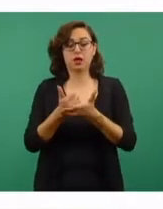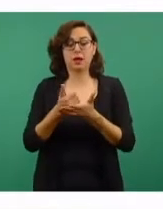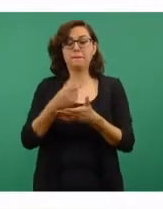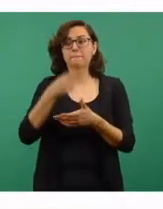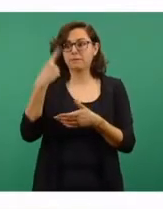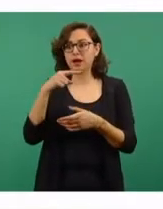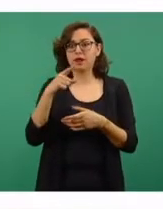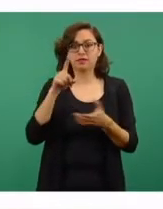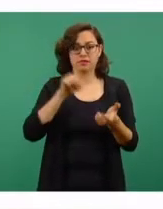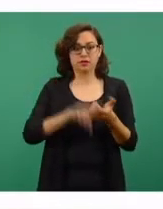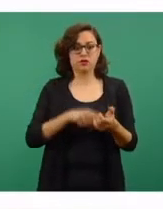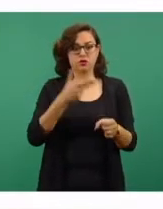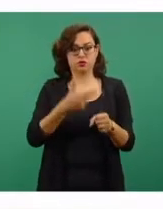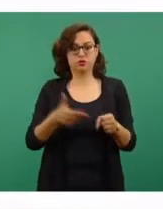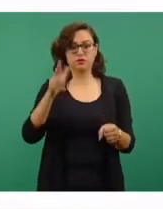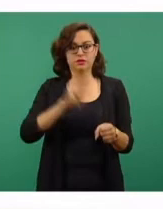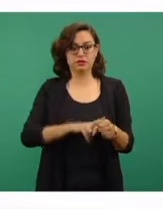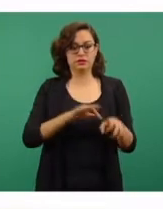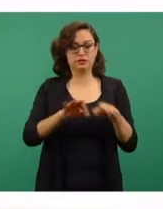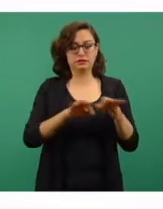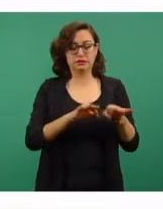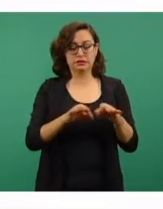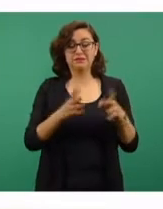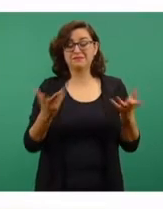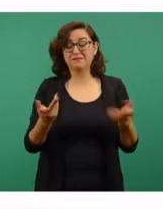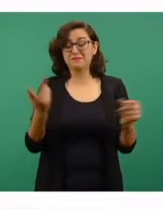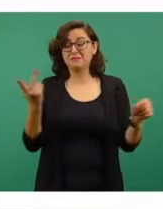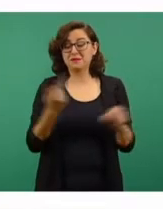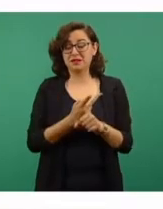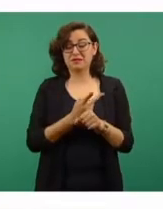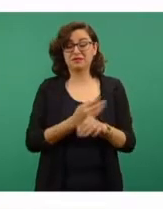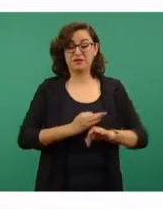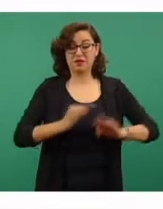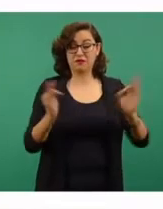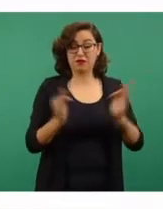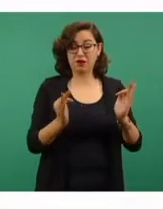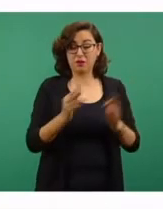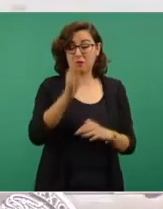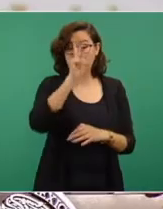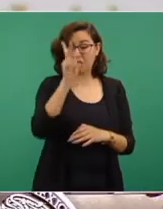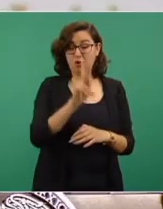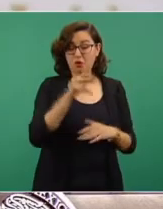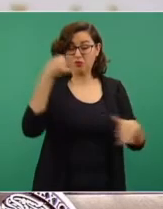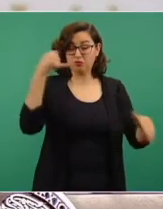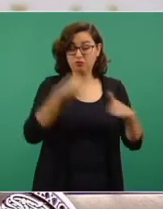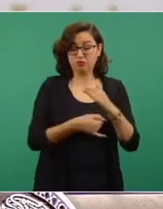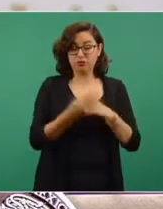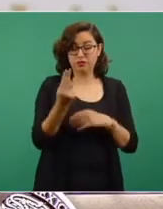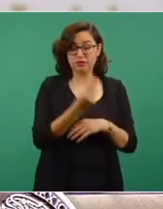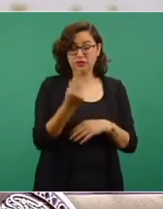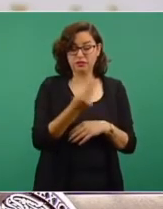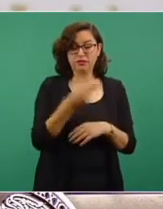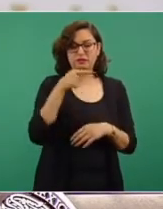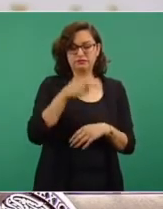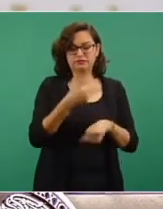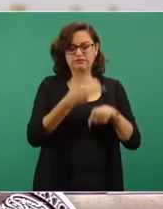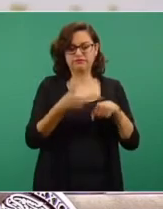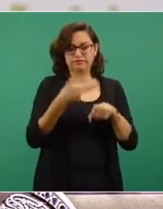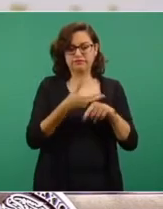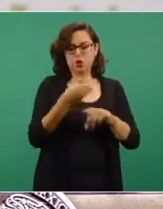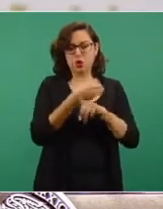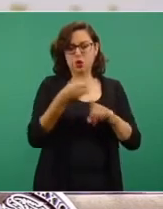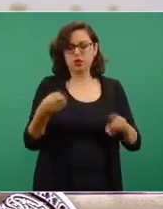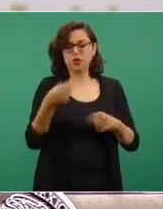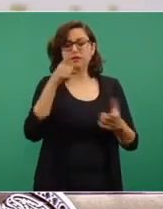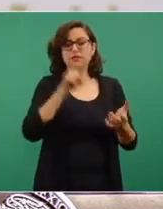salud pública. El reto de la ultracongelación nos permitió organizarnos para tener una expansión